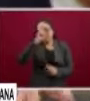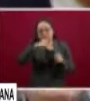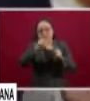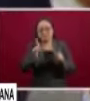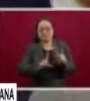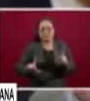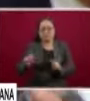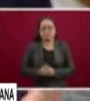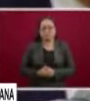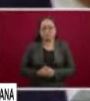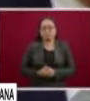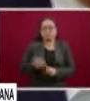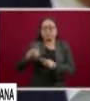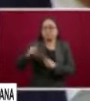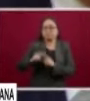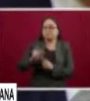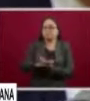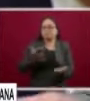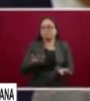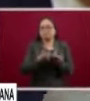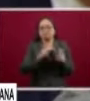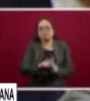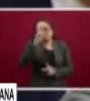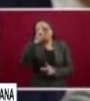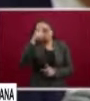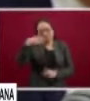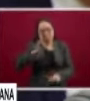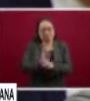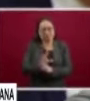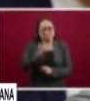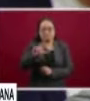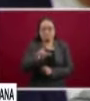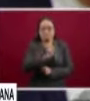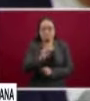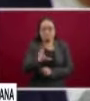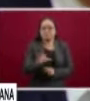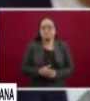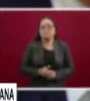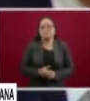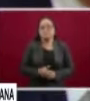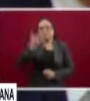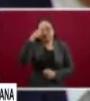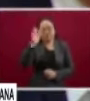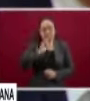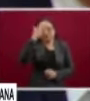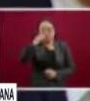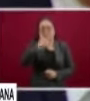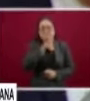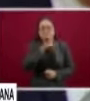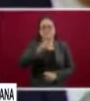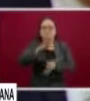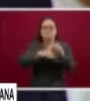aprovechando la pregunta que me hace, decirle a tu auditorio que no hagan caso a noticias falsas, que no hagan caso a rumores, y